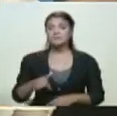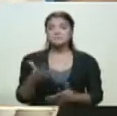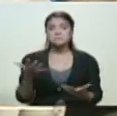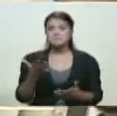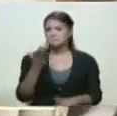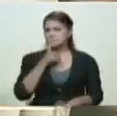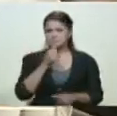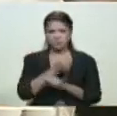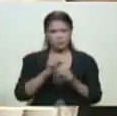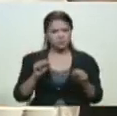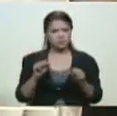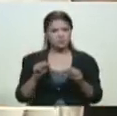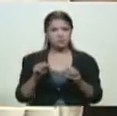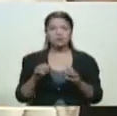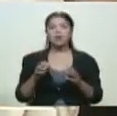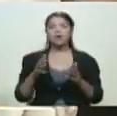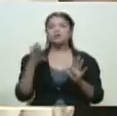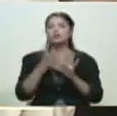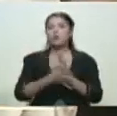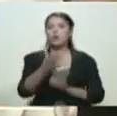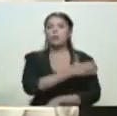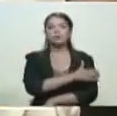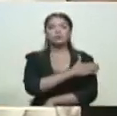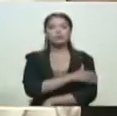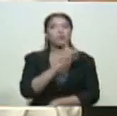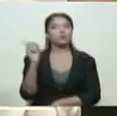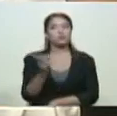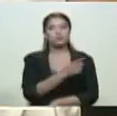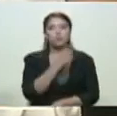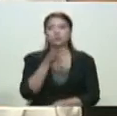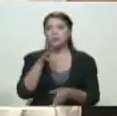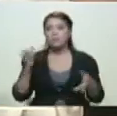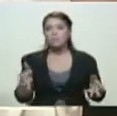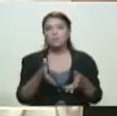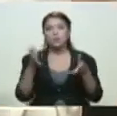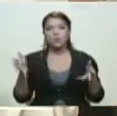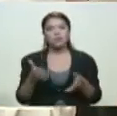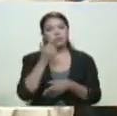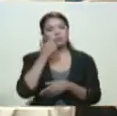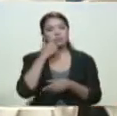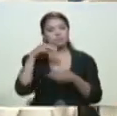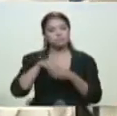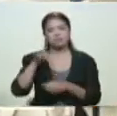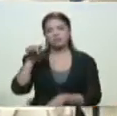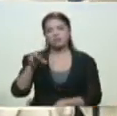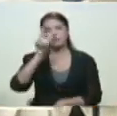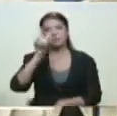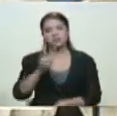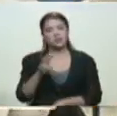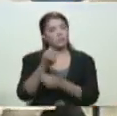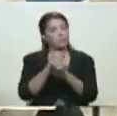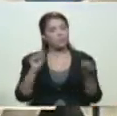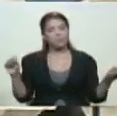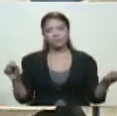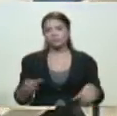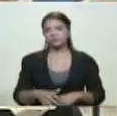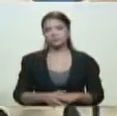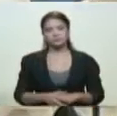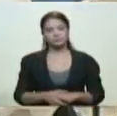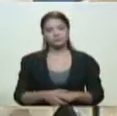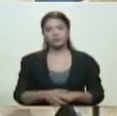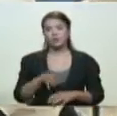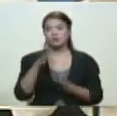haber impunidad a los sectores opositores que están promoviendo la intervención de Venezuela. No puede haber impunidad a